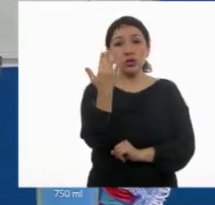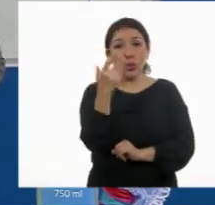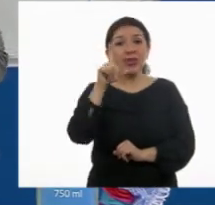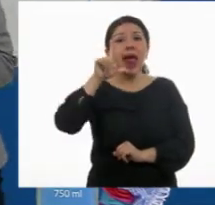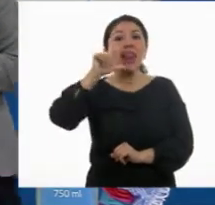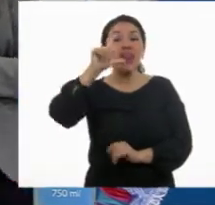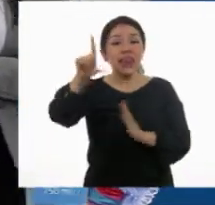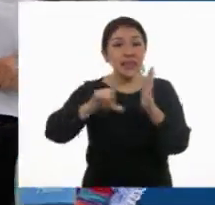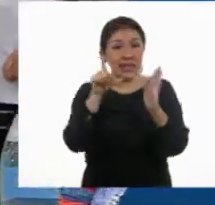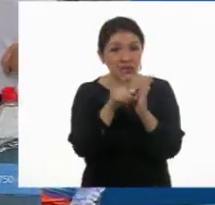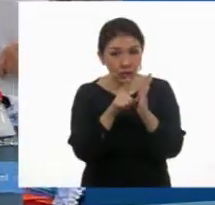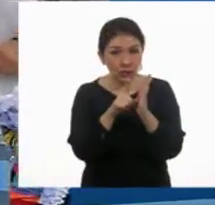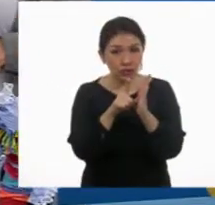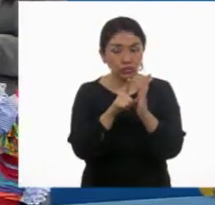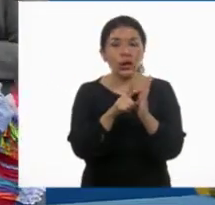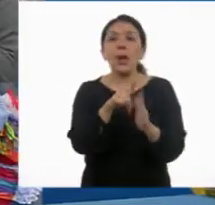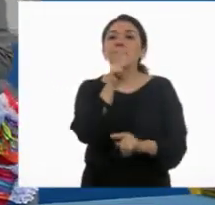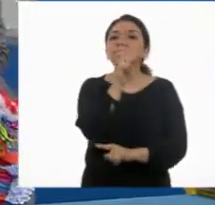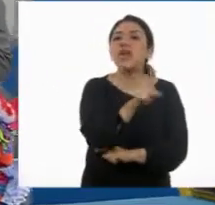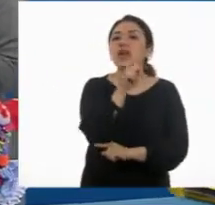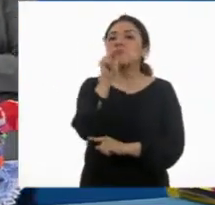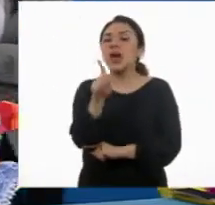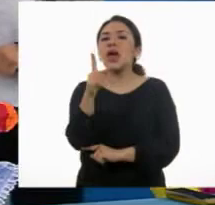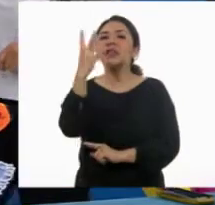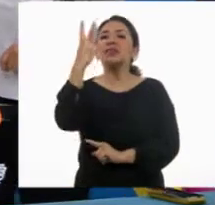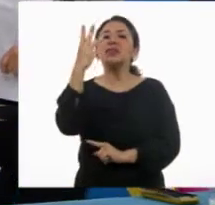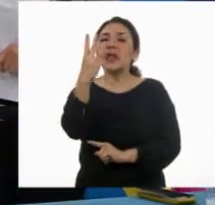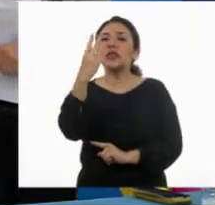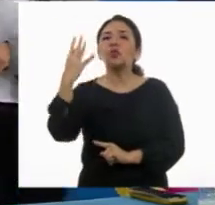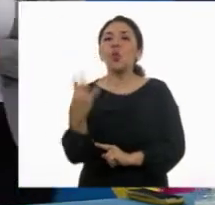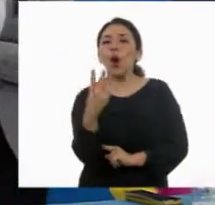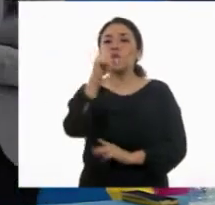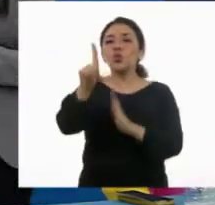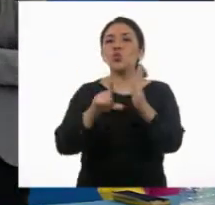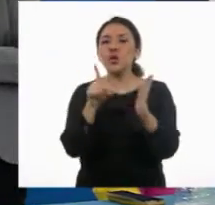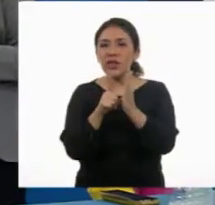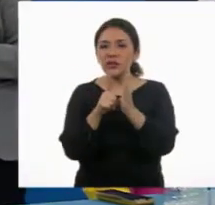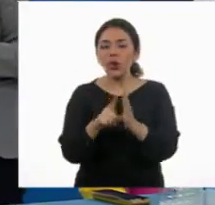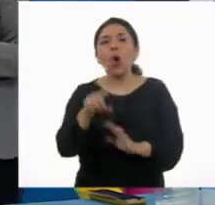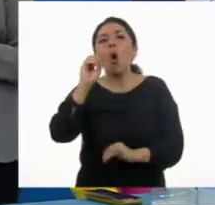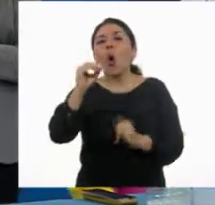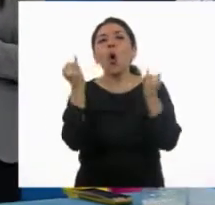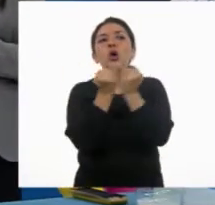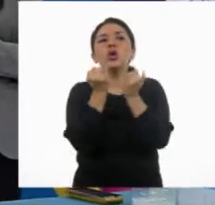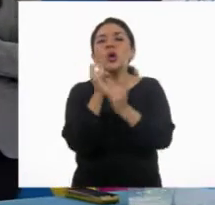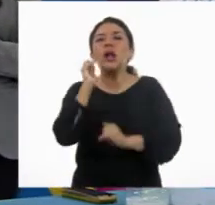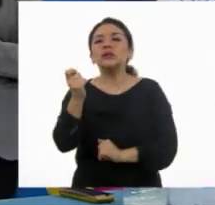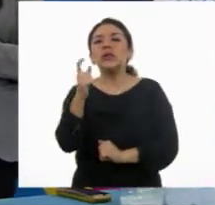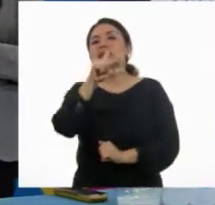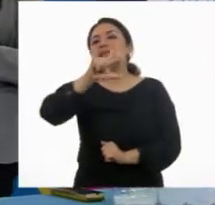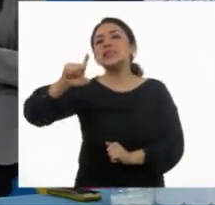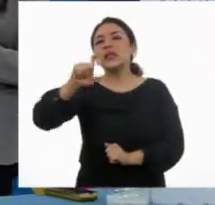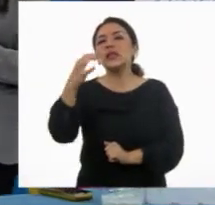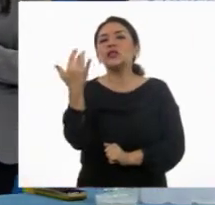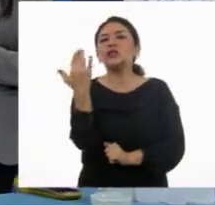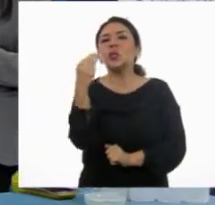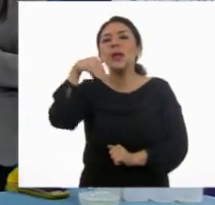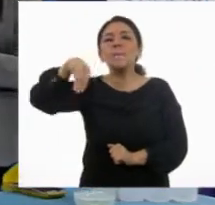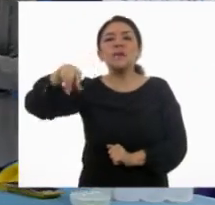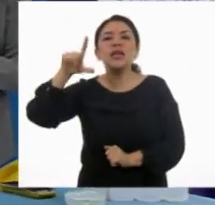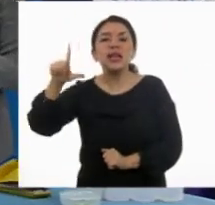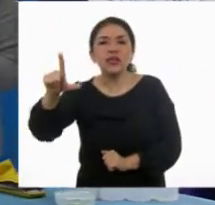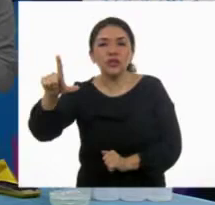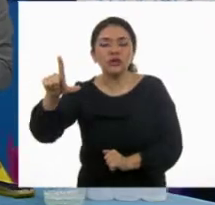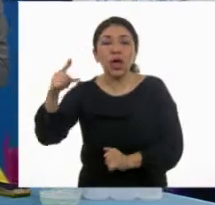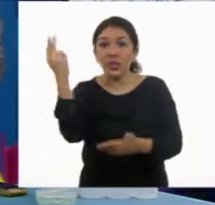0.750 litros es lo mismo que 3/4 de litro, lo mismo que 750